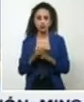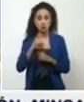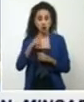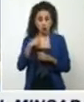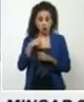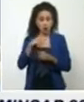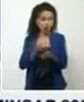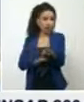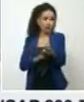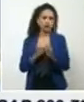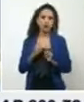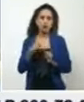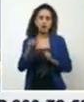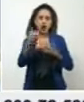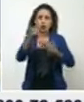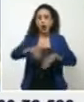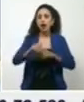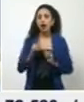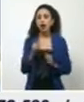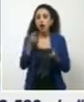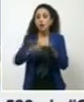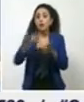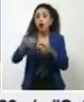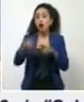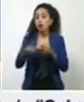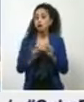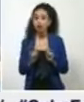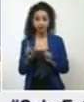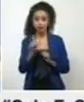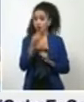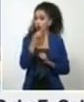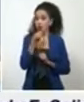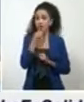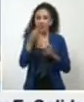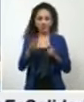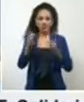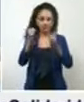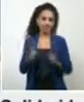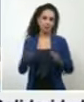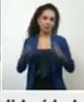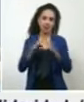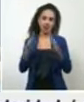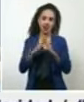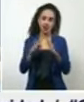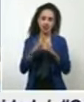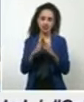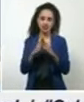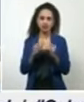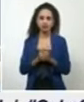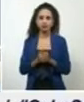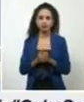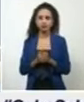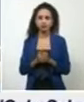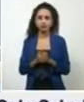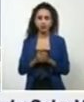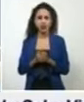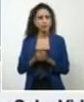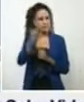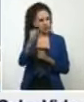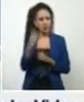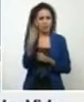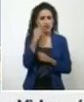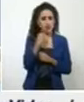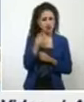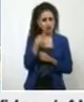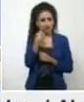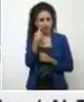cosas, esa tiene que permanecer en la casa. Incluso me han dicho, no, es que vemos a veces viejitos en las colas del pan, en